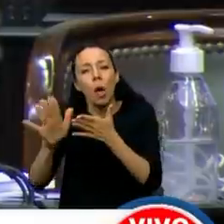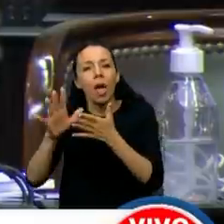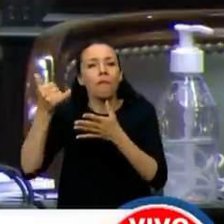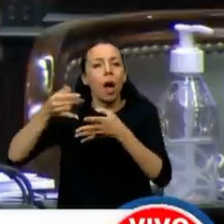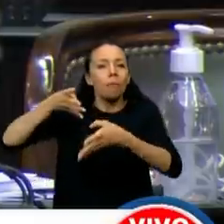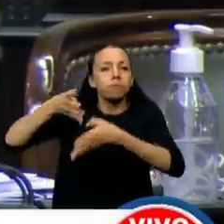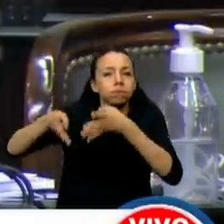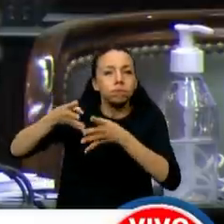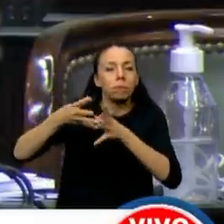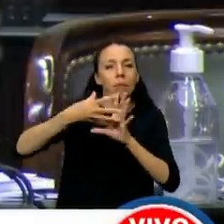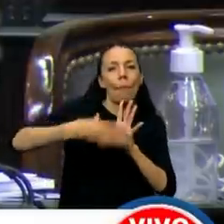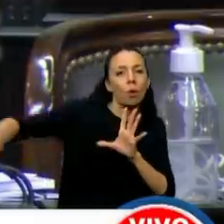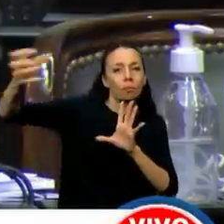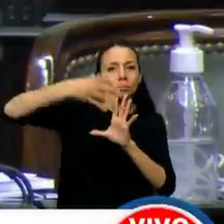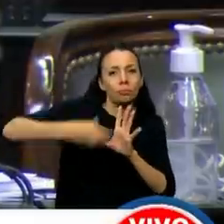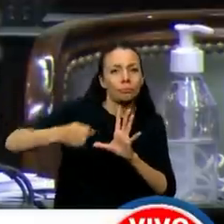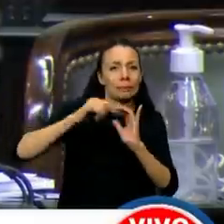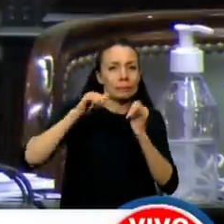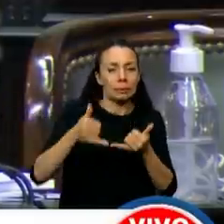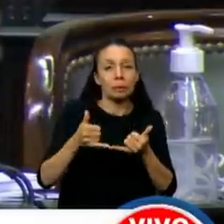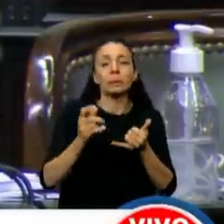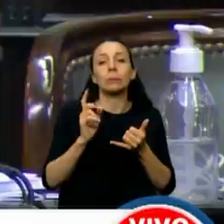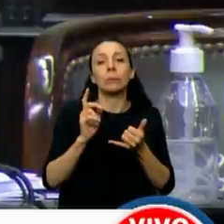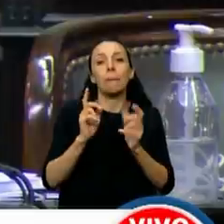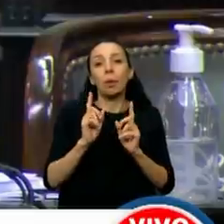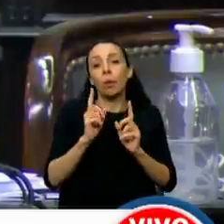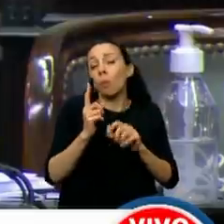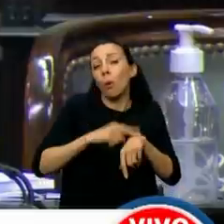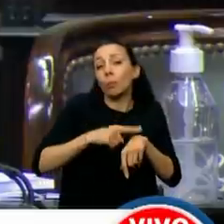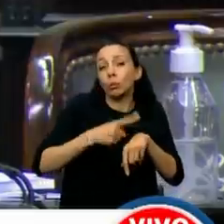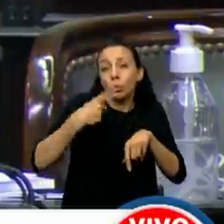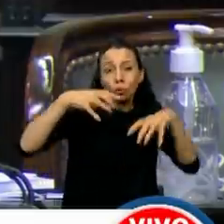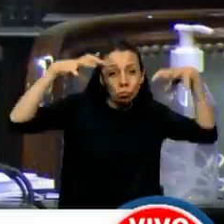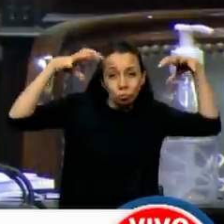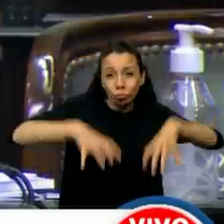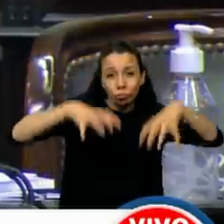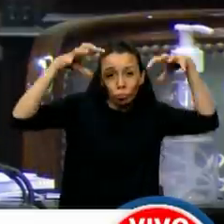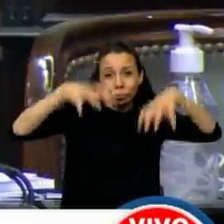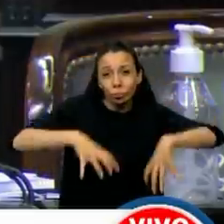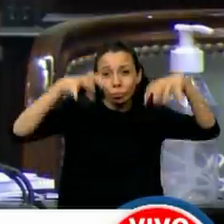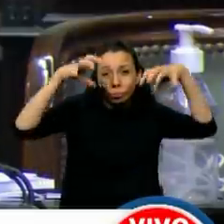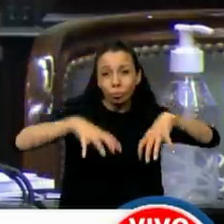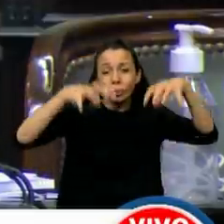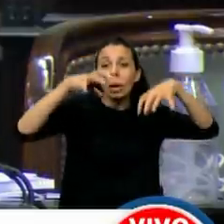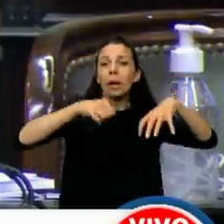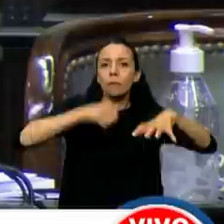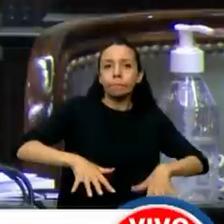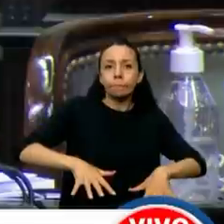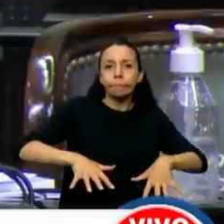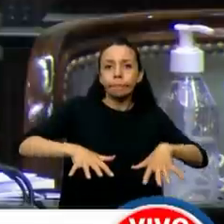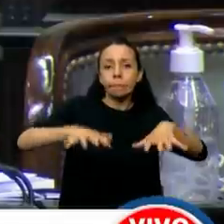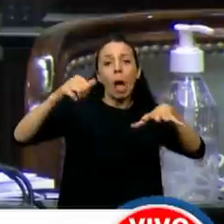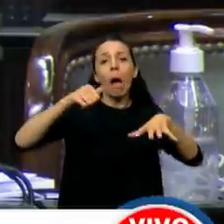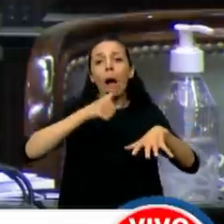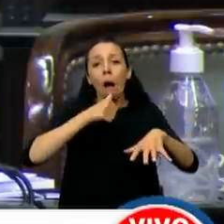evitar esto qué ocurre ahora que cuando llueve de las bocas de registro el agua servida sale a las calles y los ciudadanos